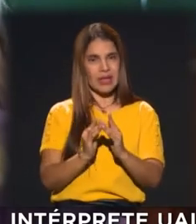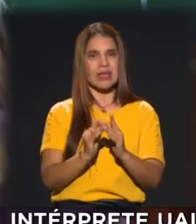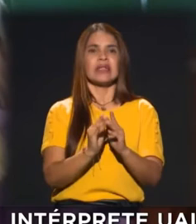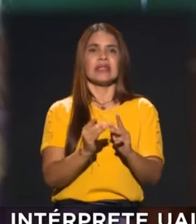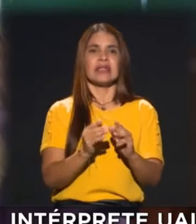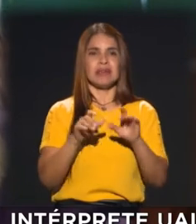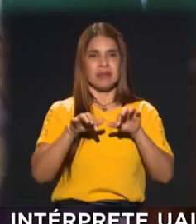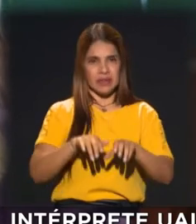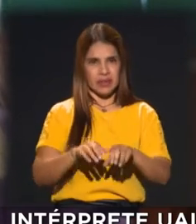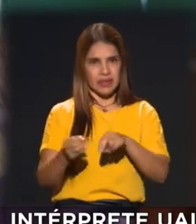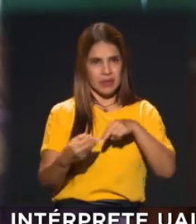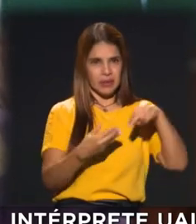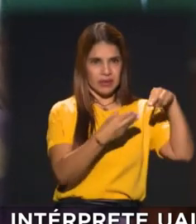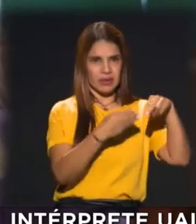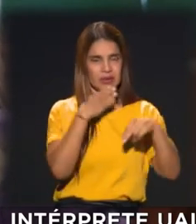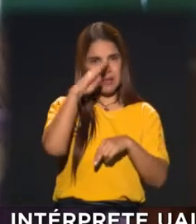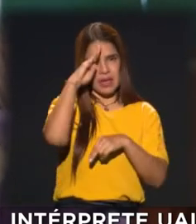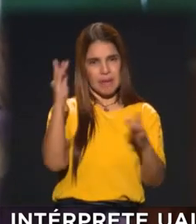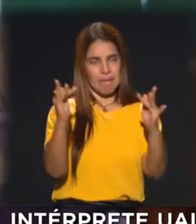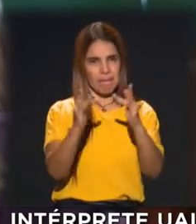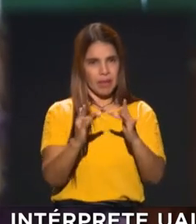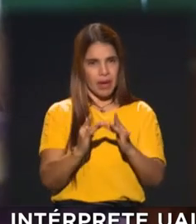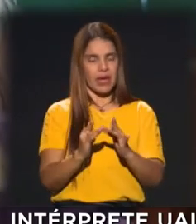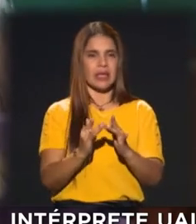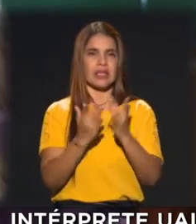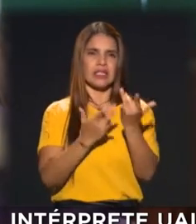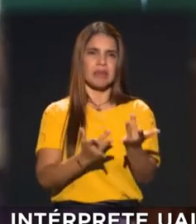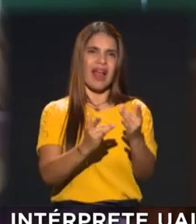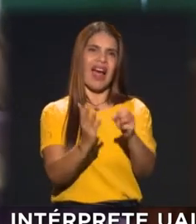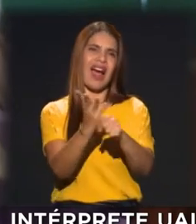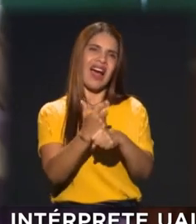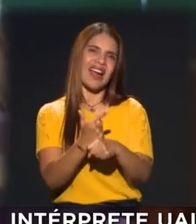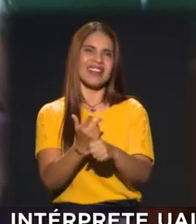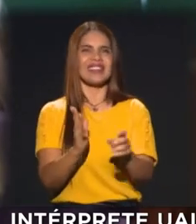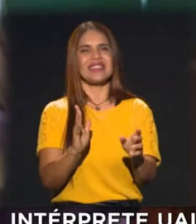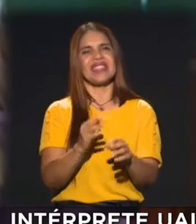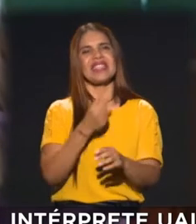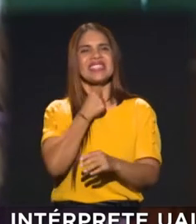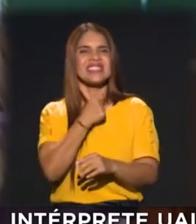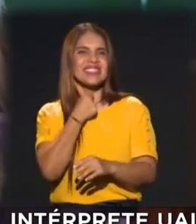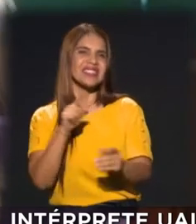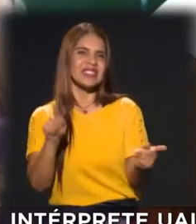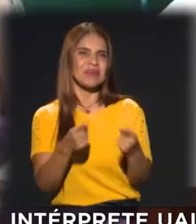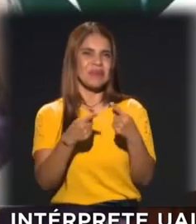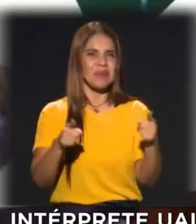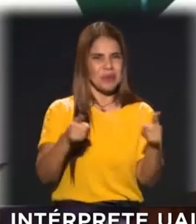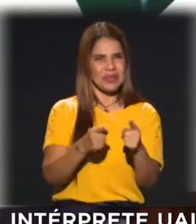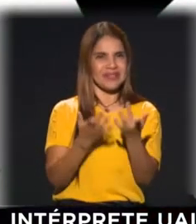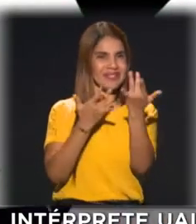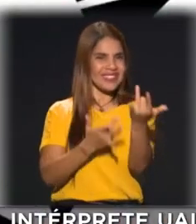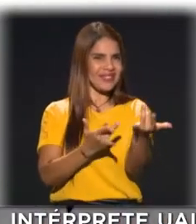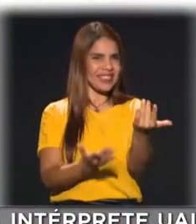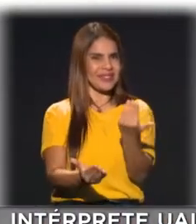Secretaría de Educación de Medellín, y desde allí les espera arte, humor, música y mucha diversión. Los